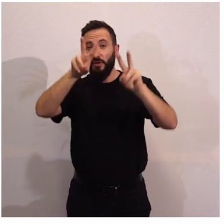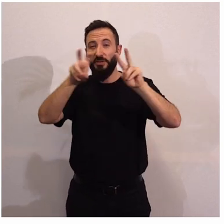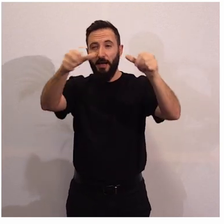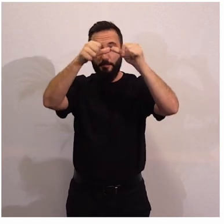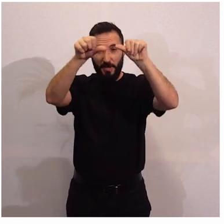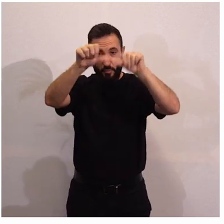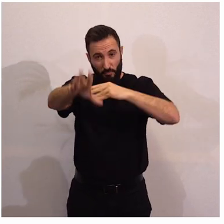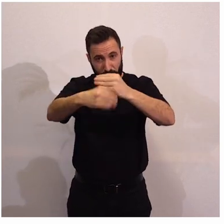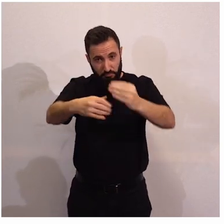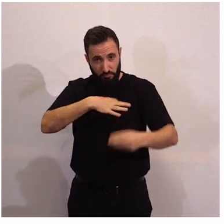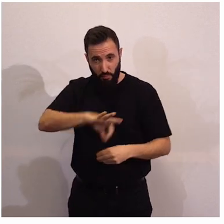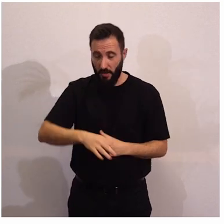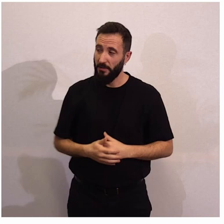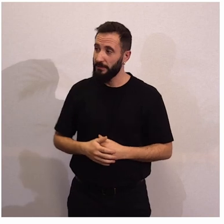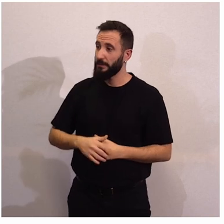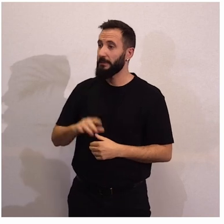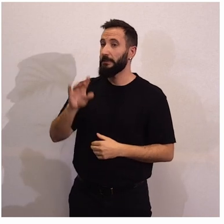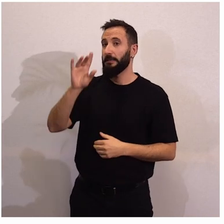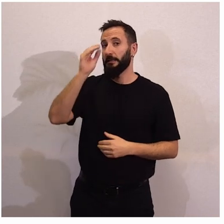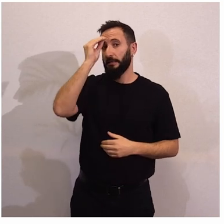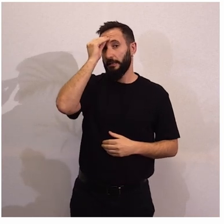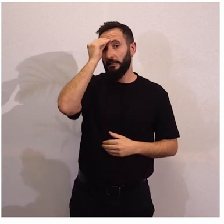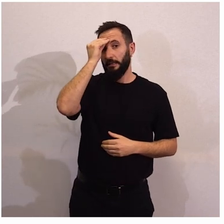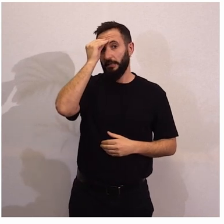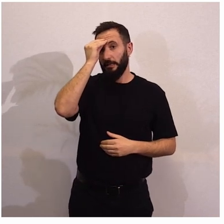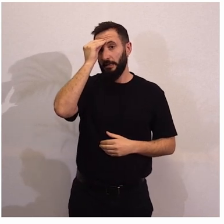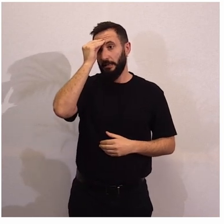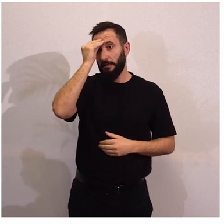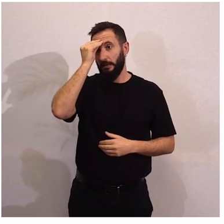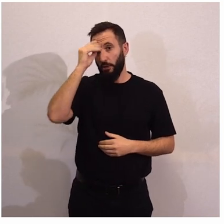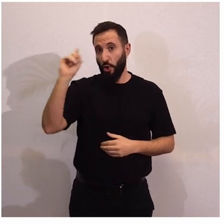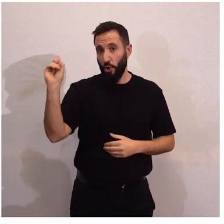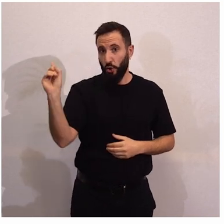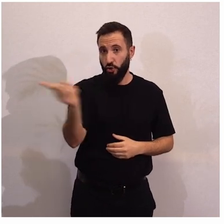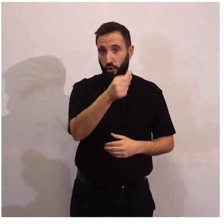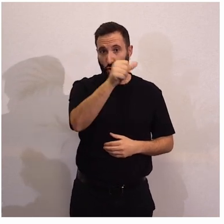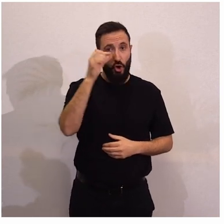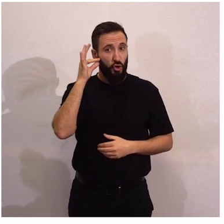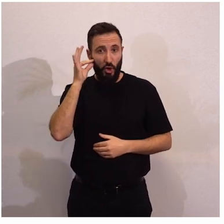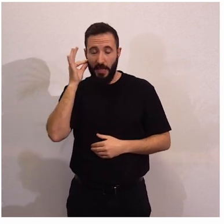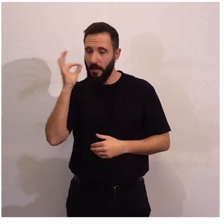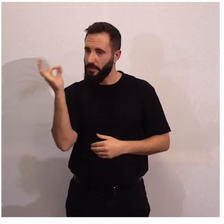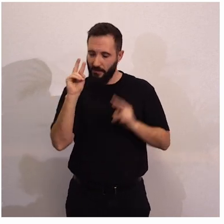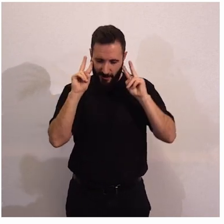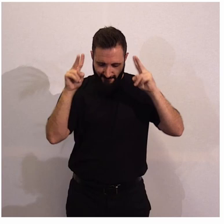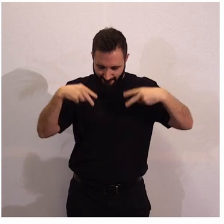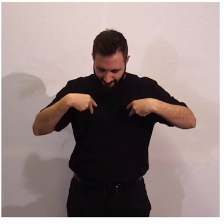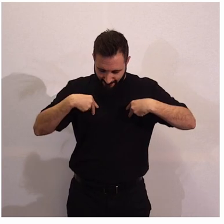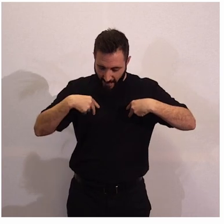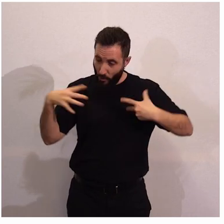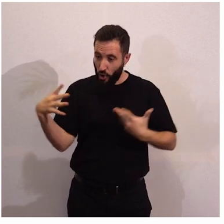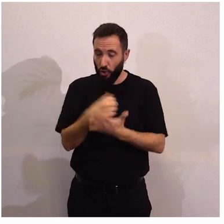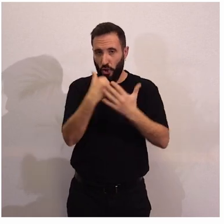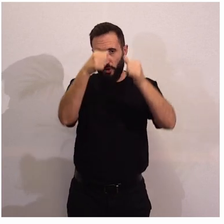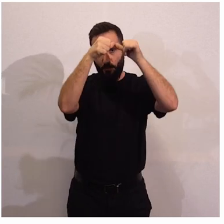prejuicios? Yo creo que todos y todas tenemos que mirarnos porque todas tenemos